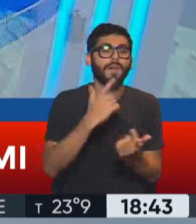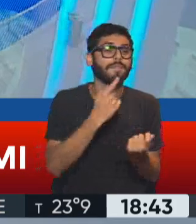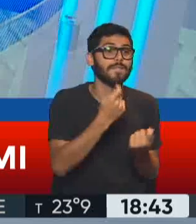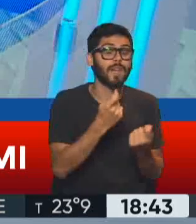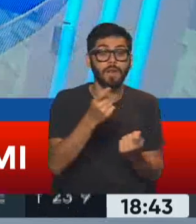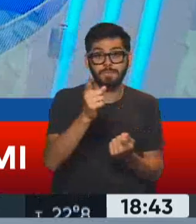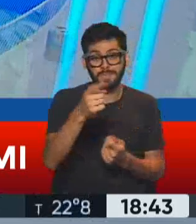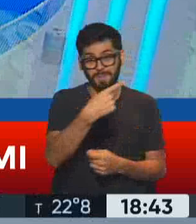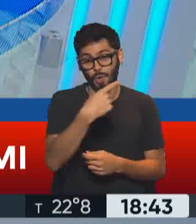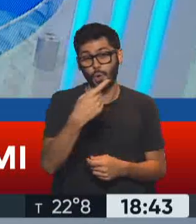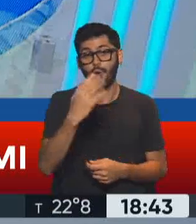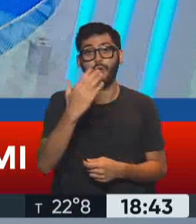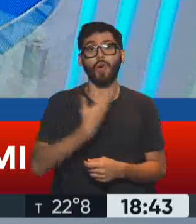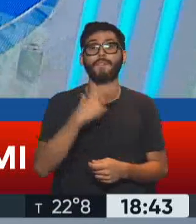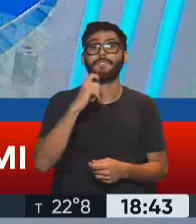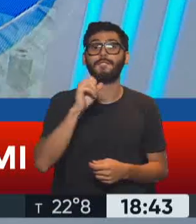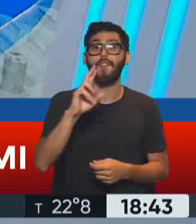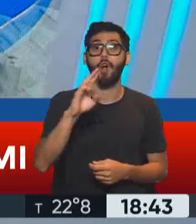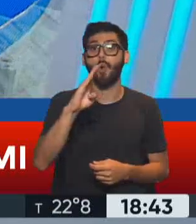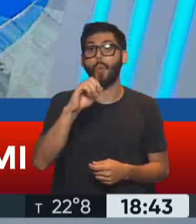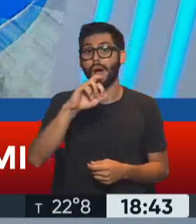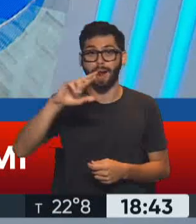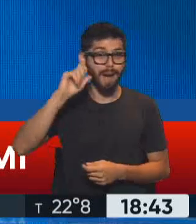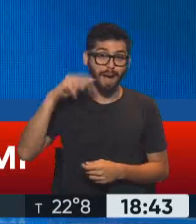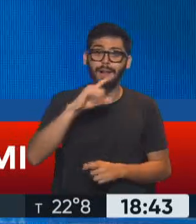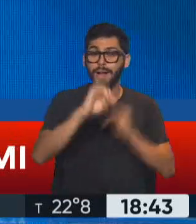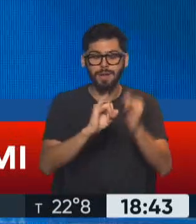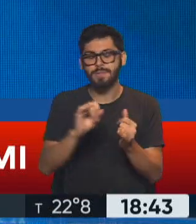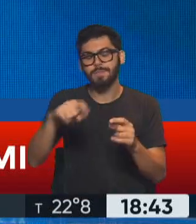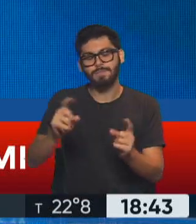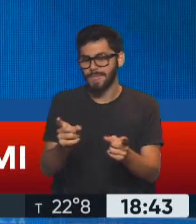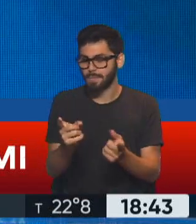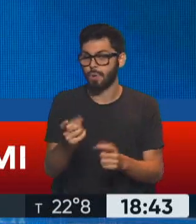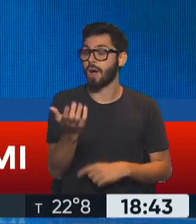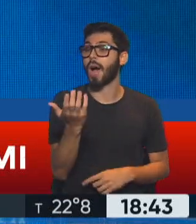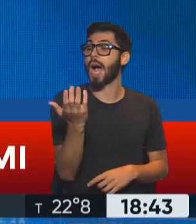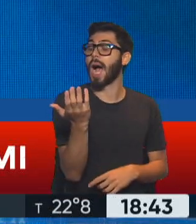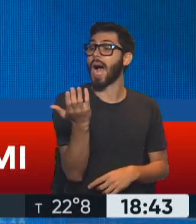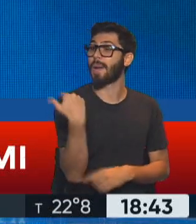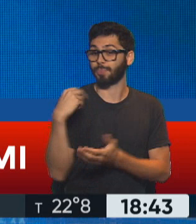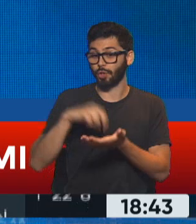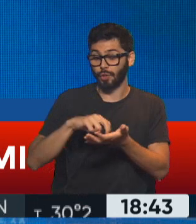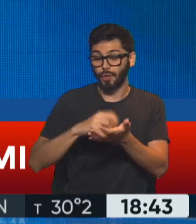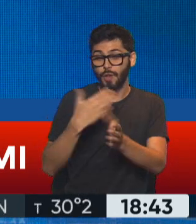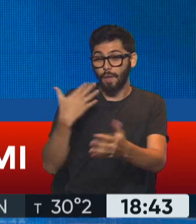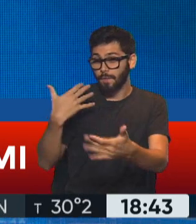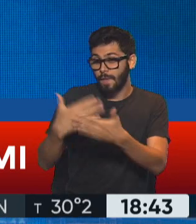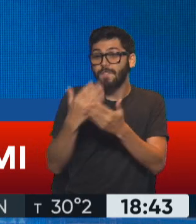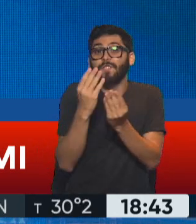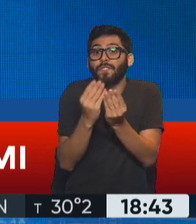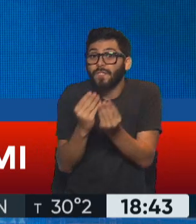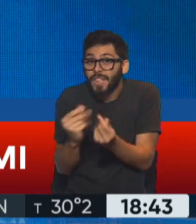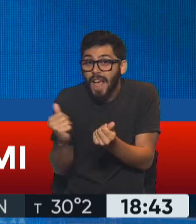recién contó Flor también. Ahora, ¿qué fue lo que ocurrió? Bueno, ayer al final de nuestro noticiero quedamos